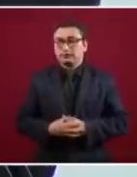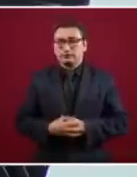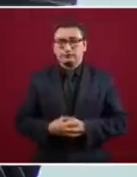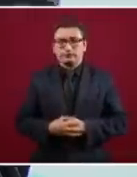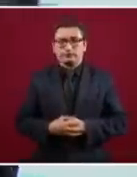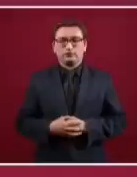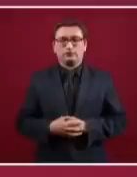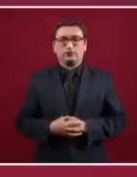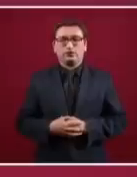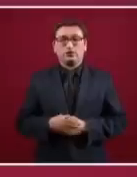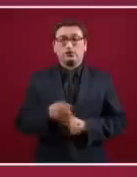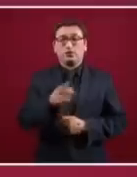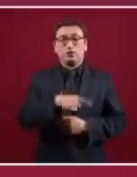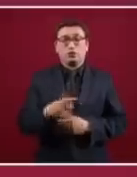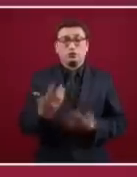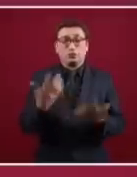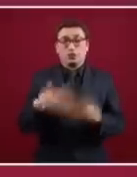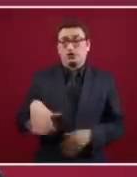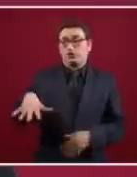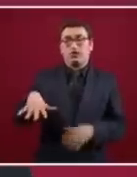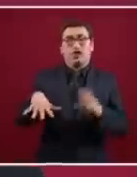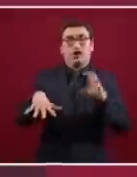le muerde en la mano